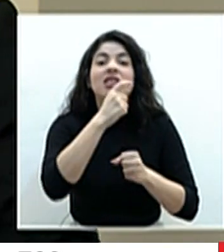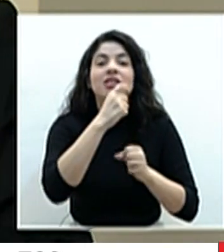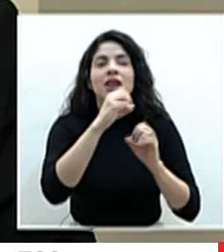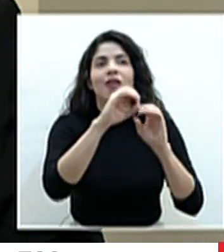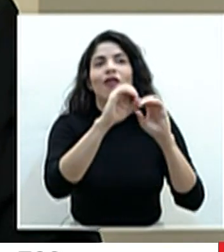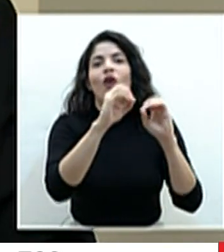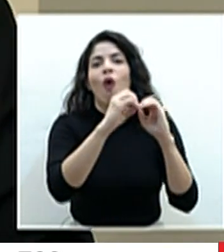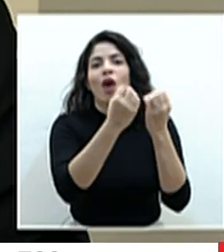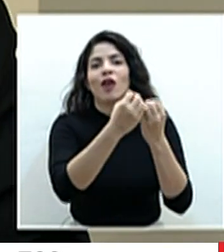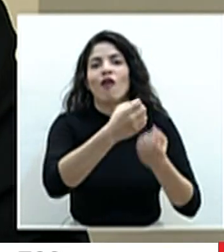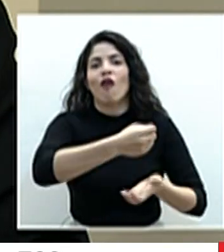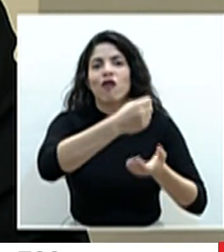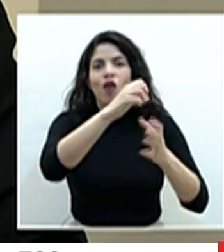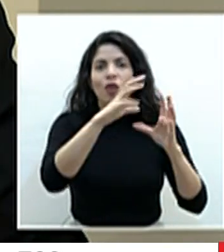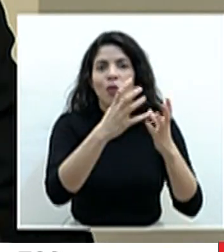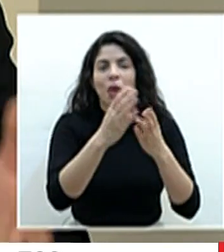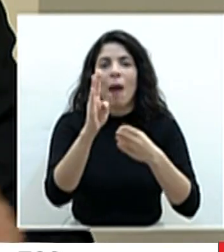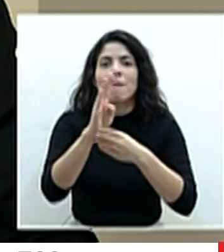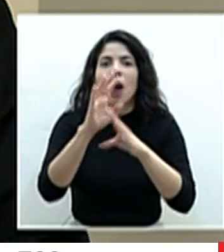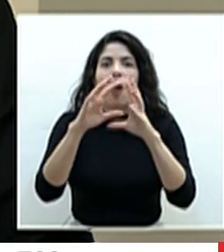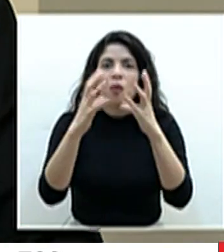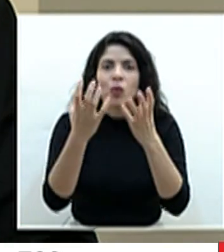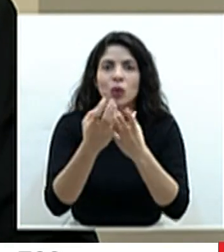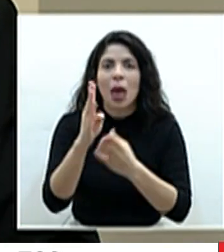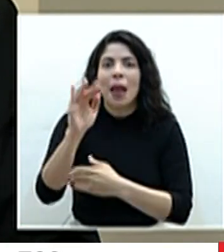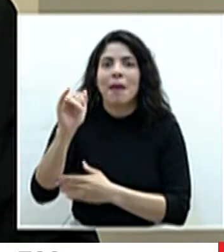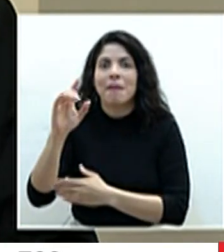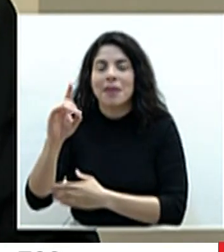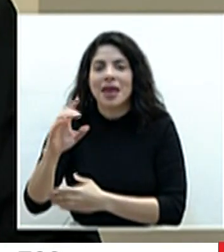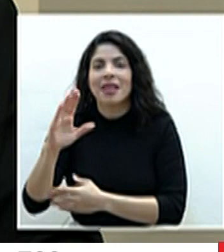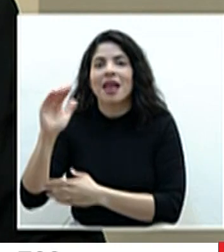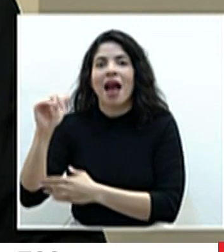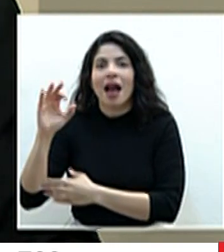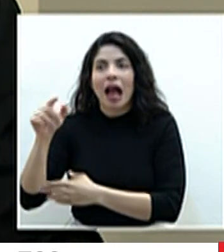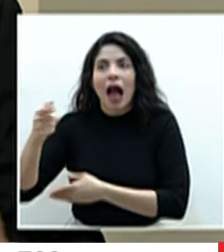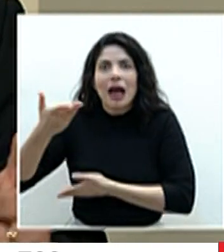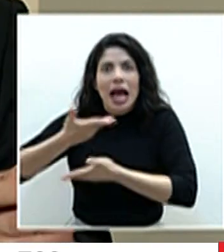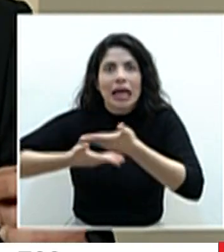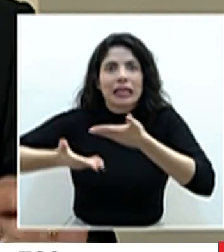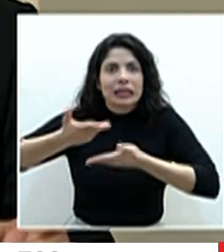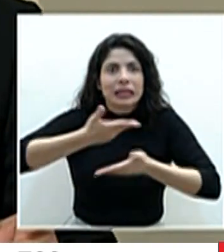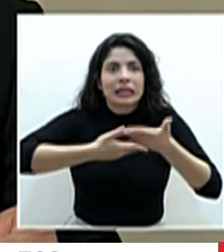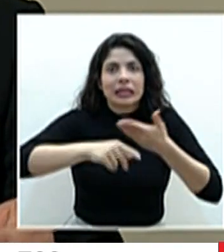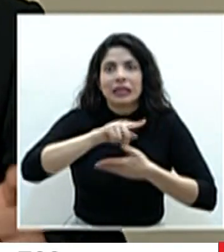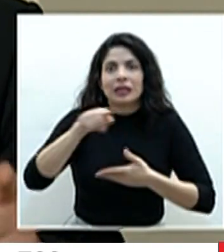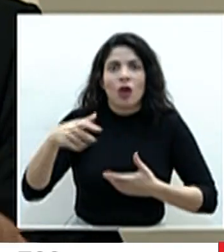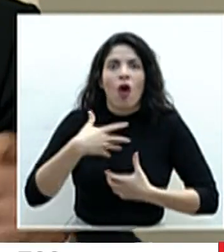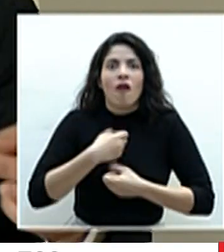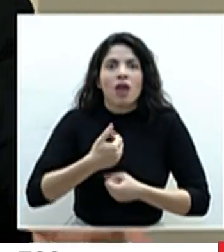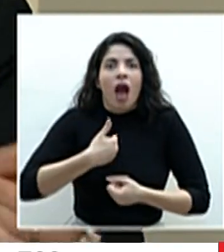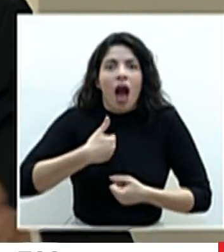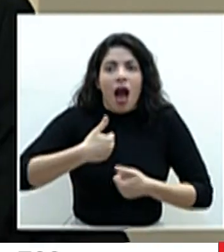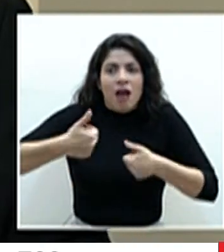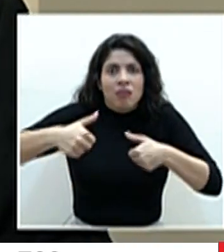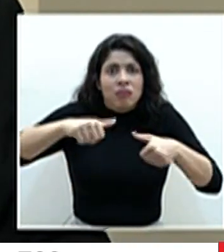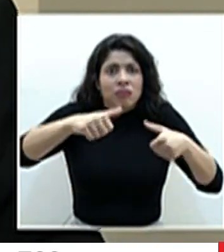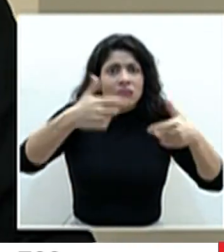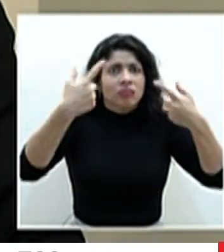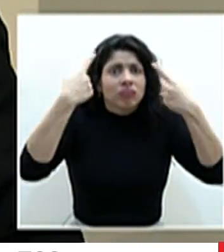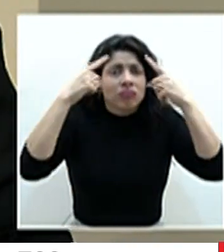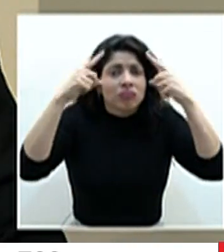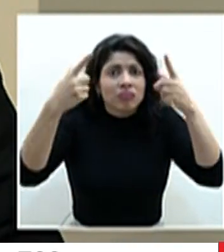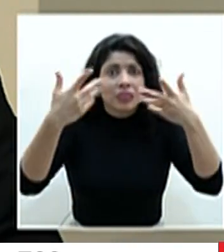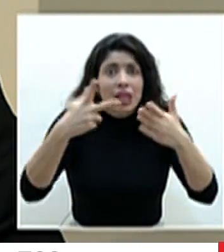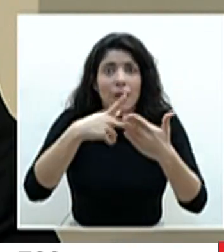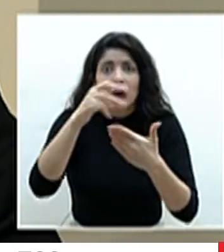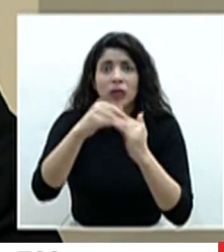como el Fondo, como el Banco Mundial, como el BID, como la CAF, que además tenemos acuerdos materializados en proyectos